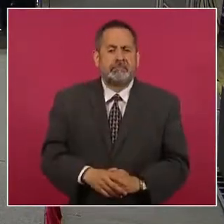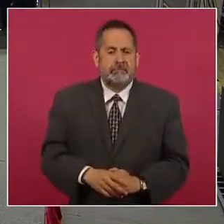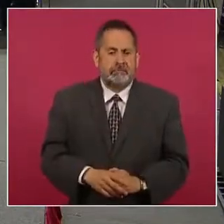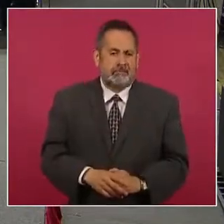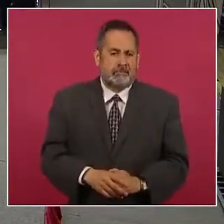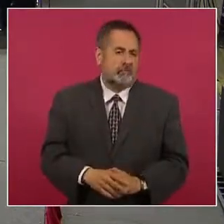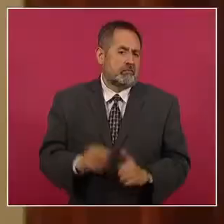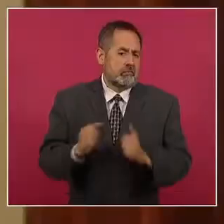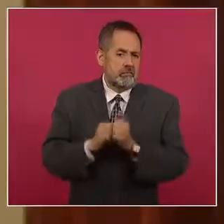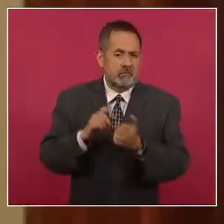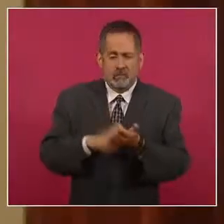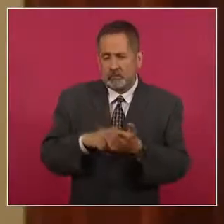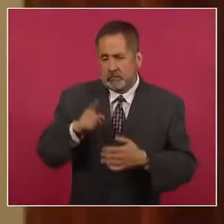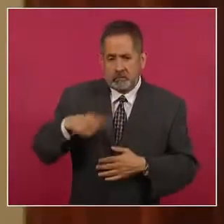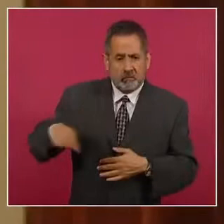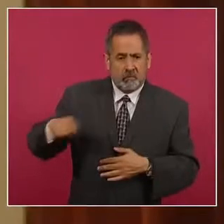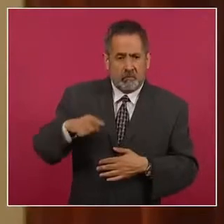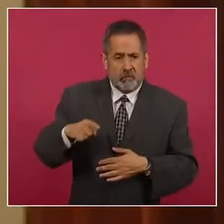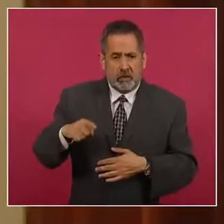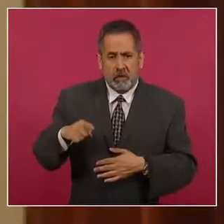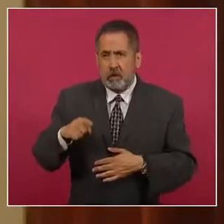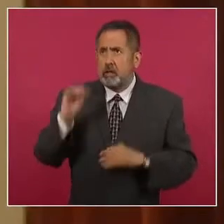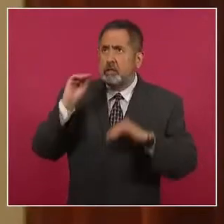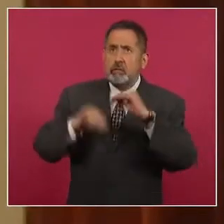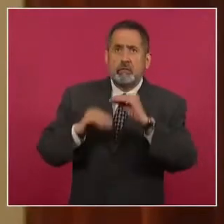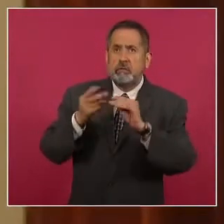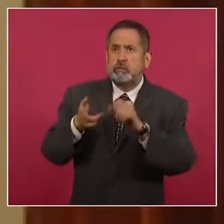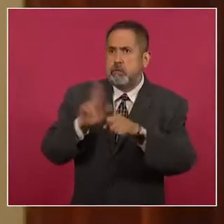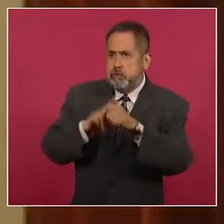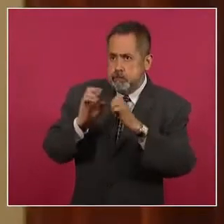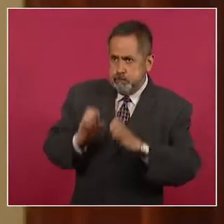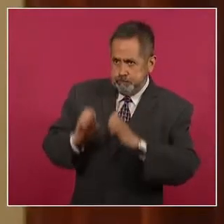Con buenas instalaciones,